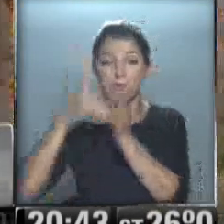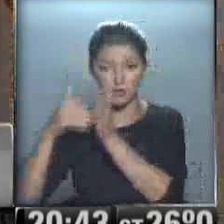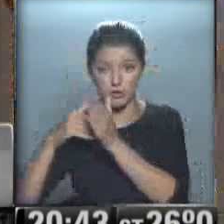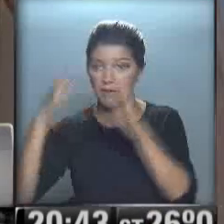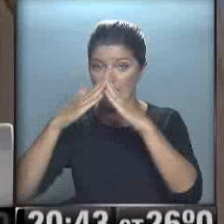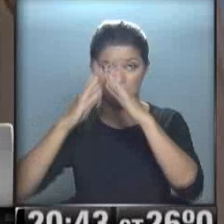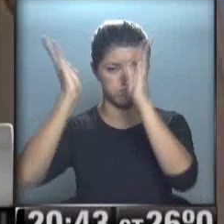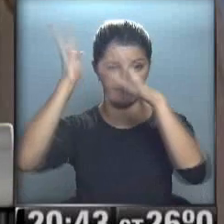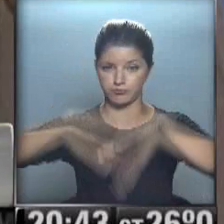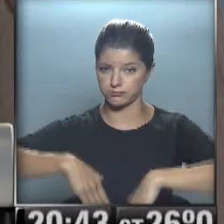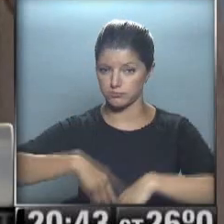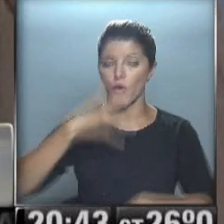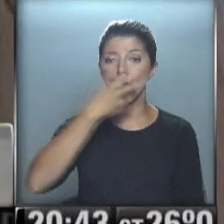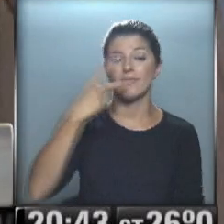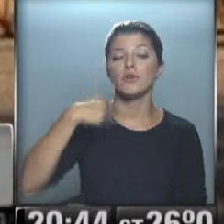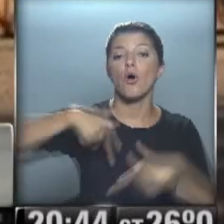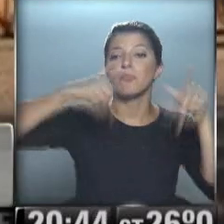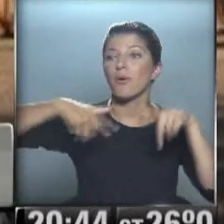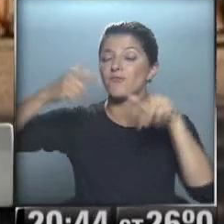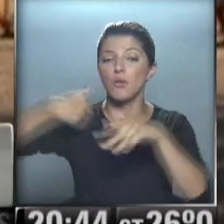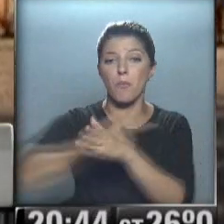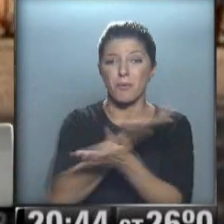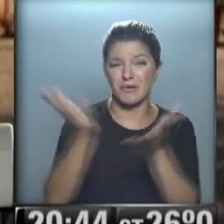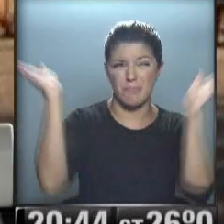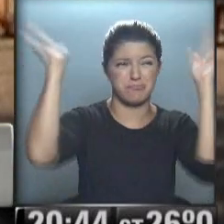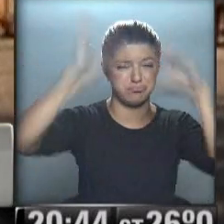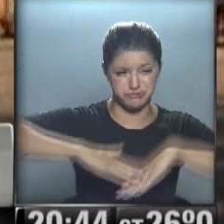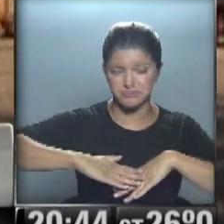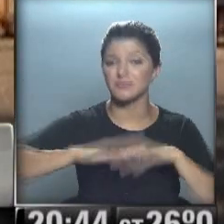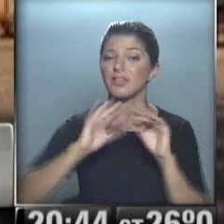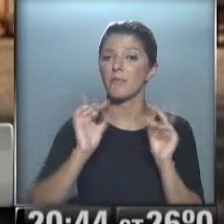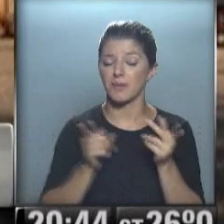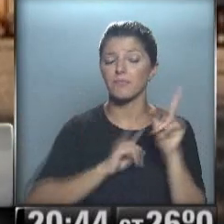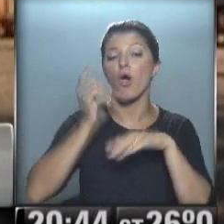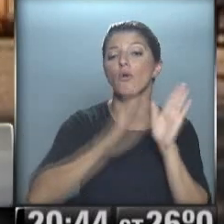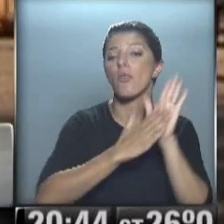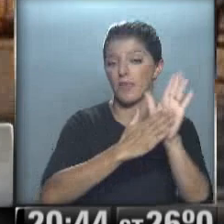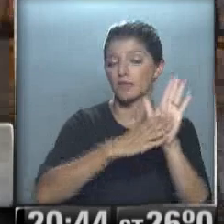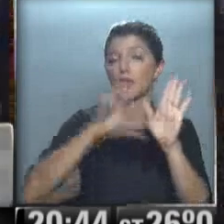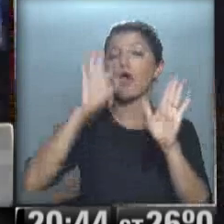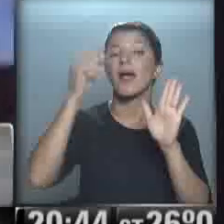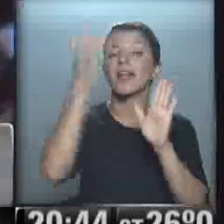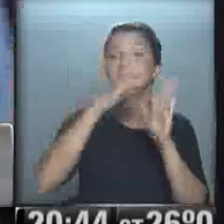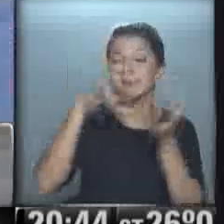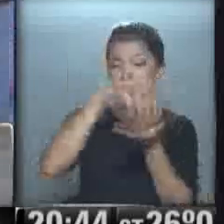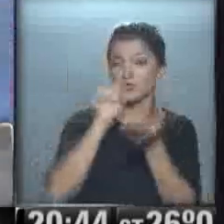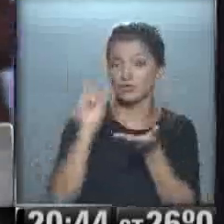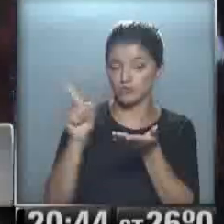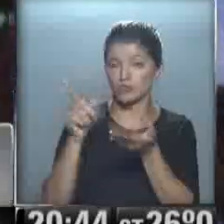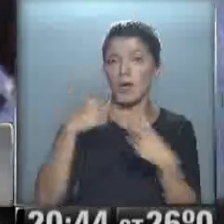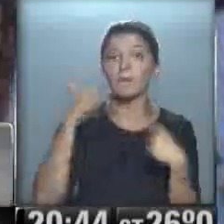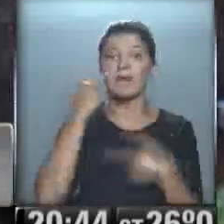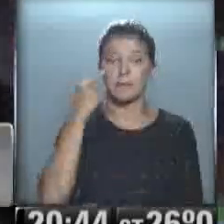hogar. 42 edificios públicos fueron destruidos. Según datos de la Organización Internacional para las